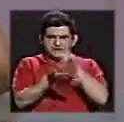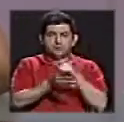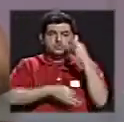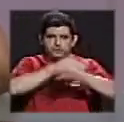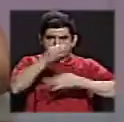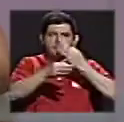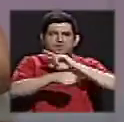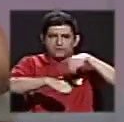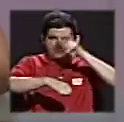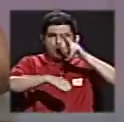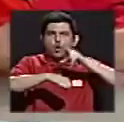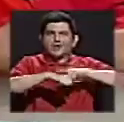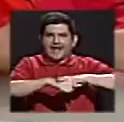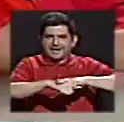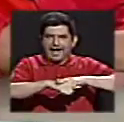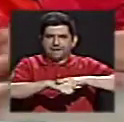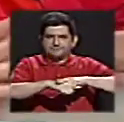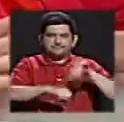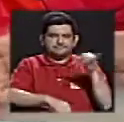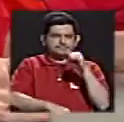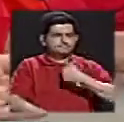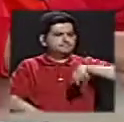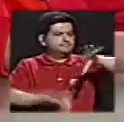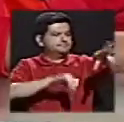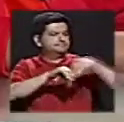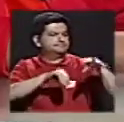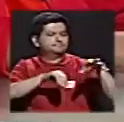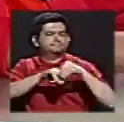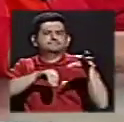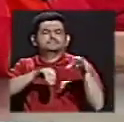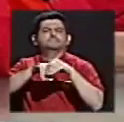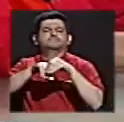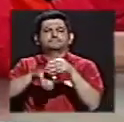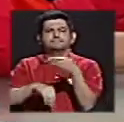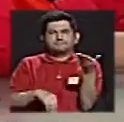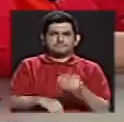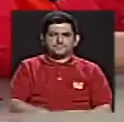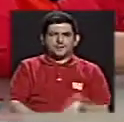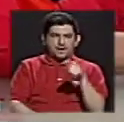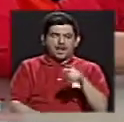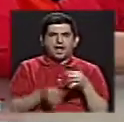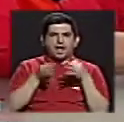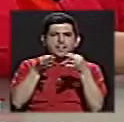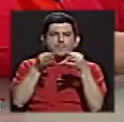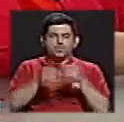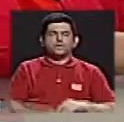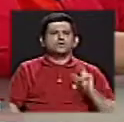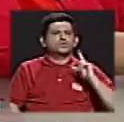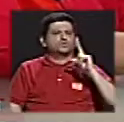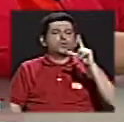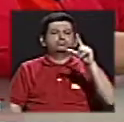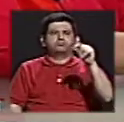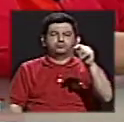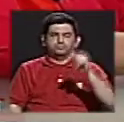también. Y además de eso, pues le hemos agregado sobre el turismo rural, que